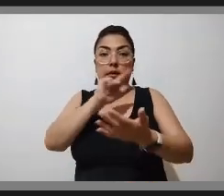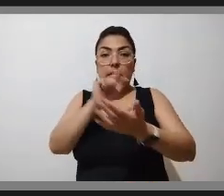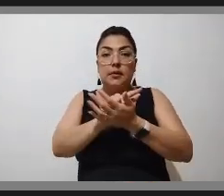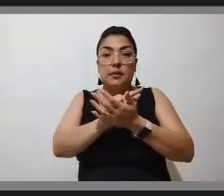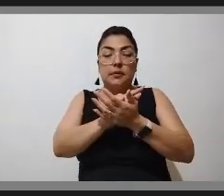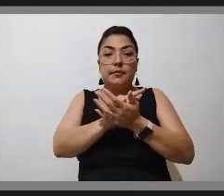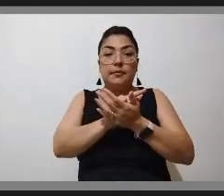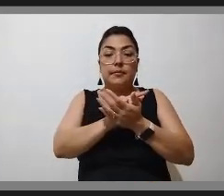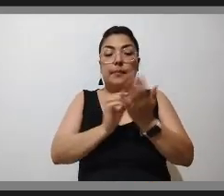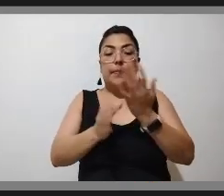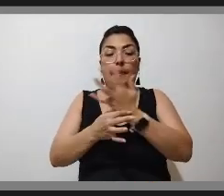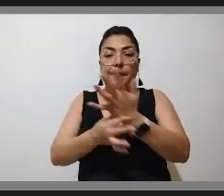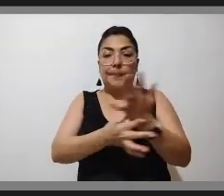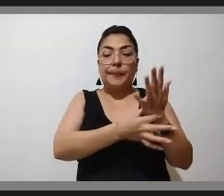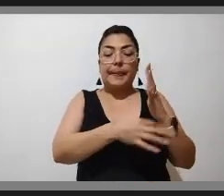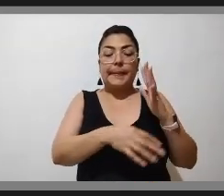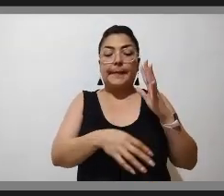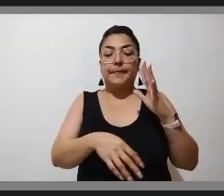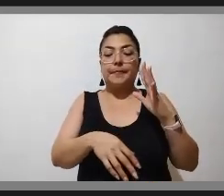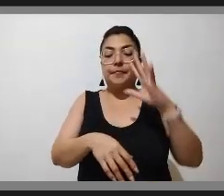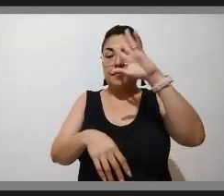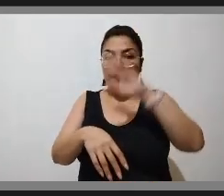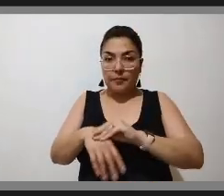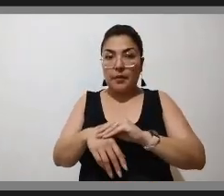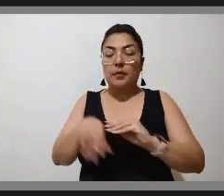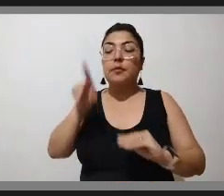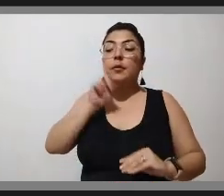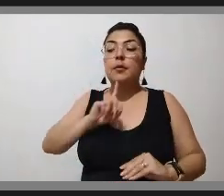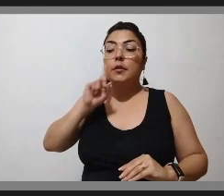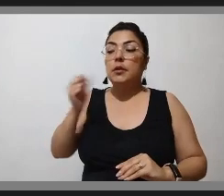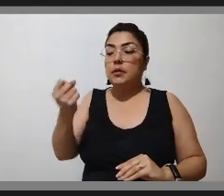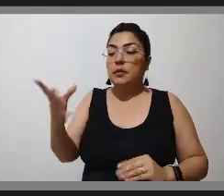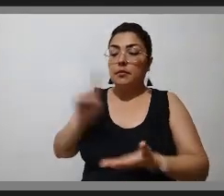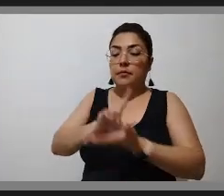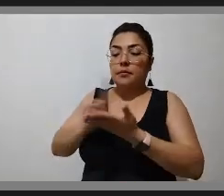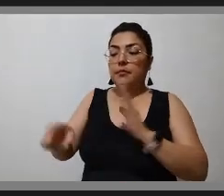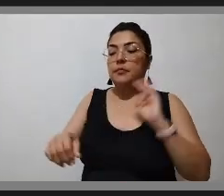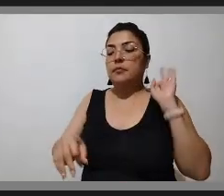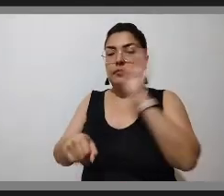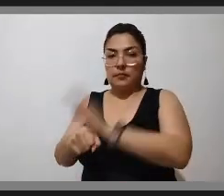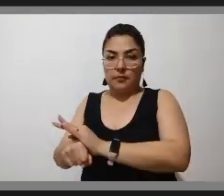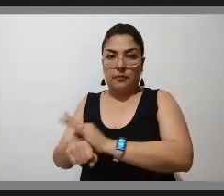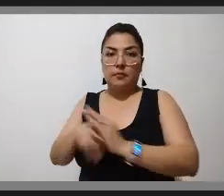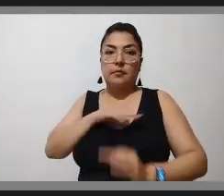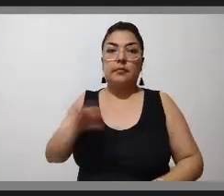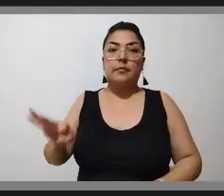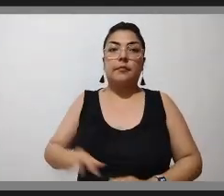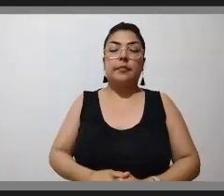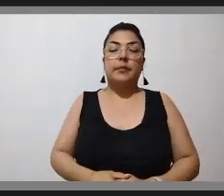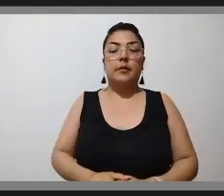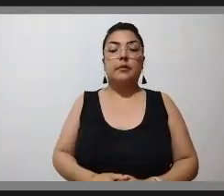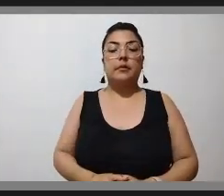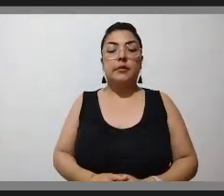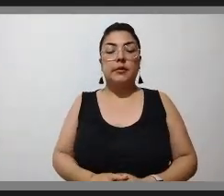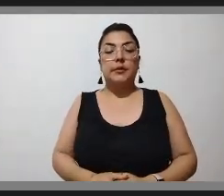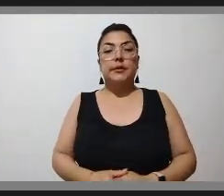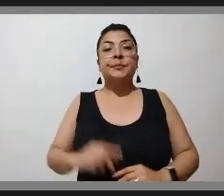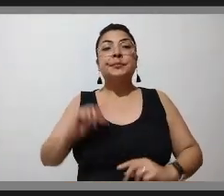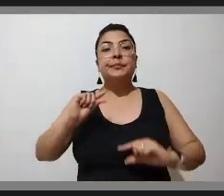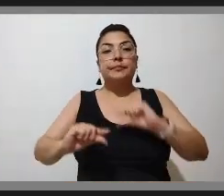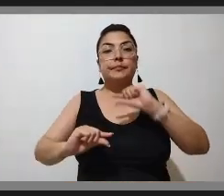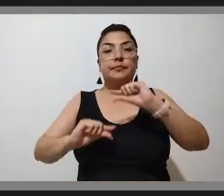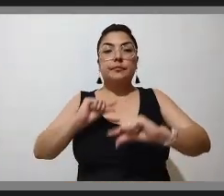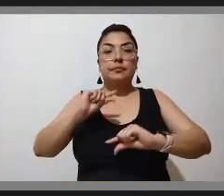vaya asegurándose que las mujeres tengan sus derechos garantizados. Luego también, poco a